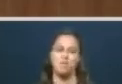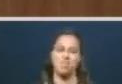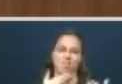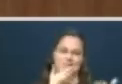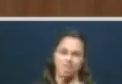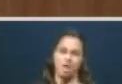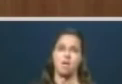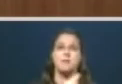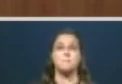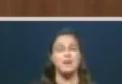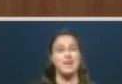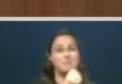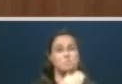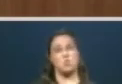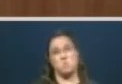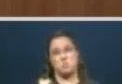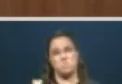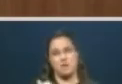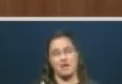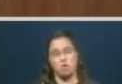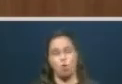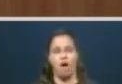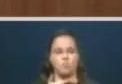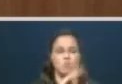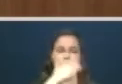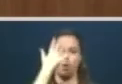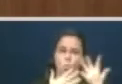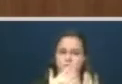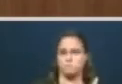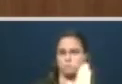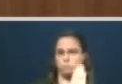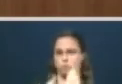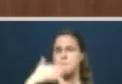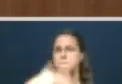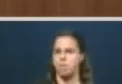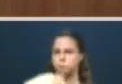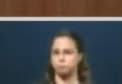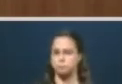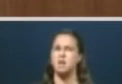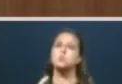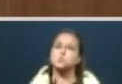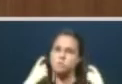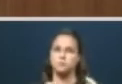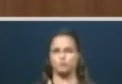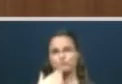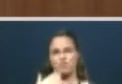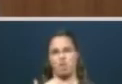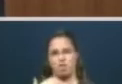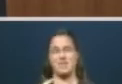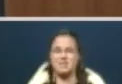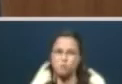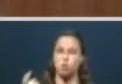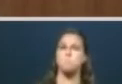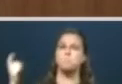a las entidades menores en esa presentación de sus cuentas un esfuerzo y lo agradezco en el que también está participando